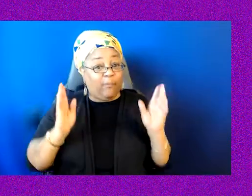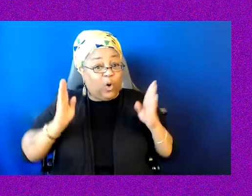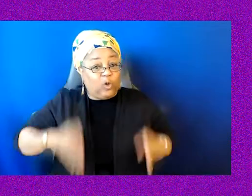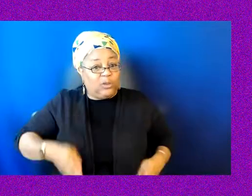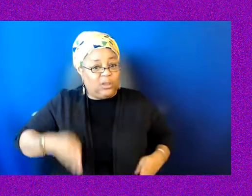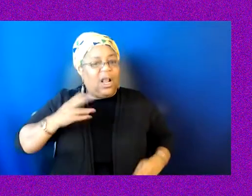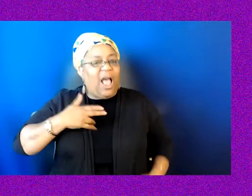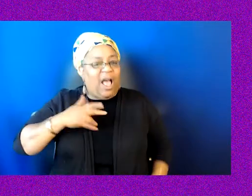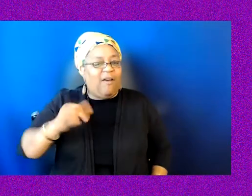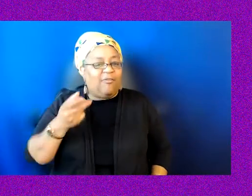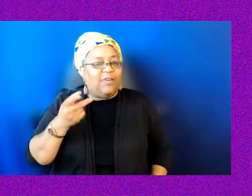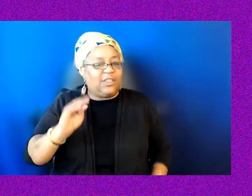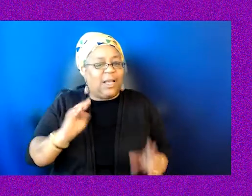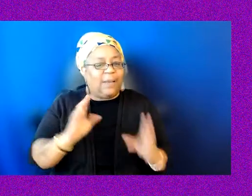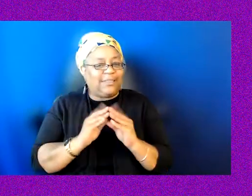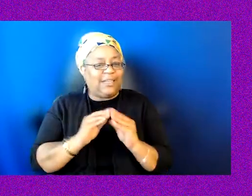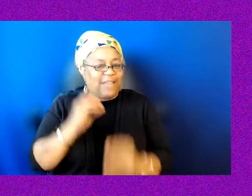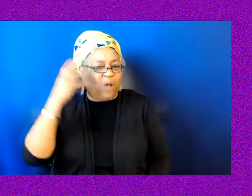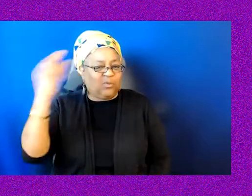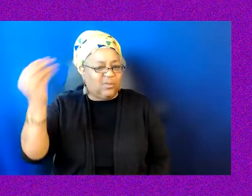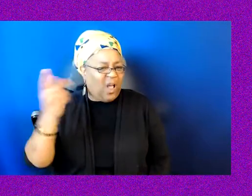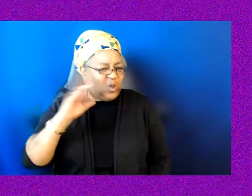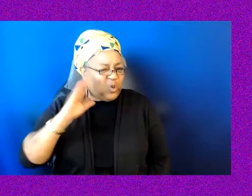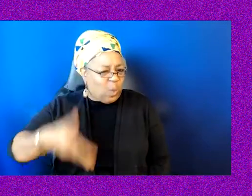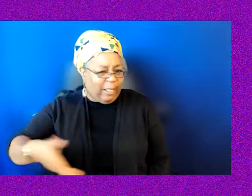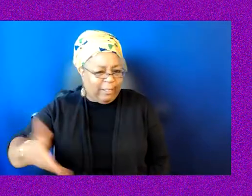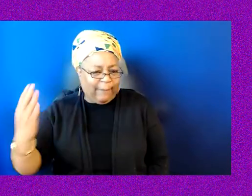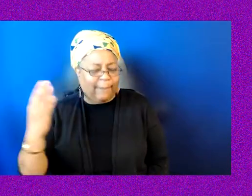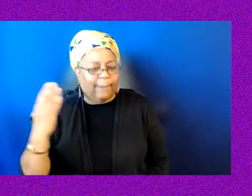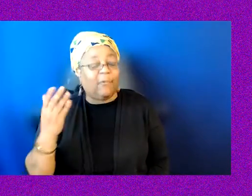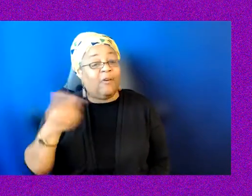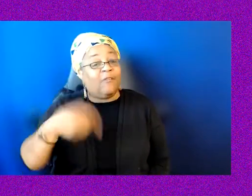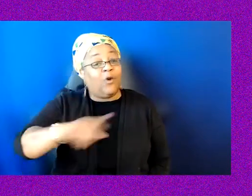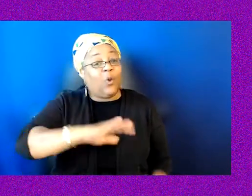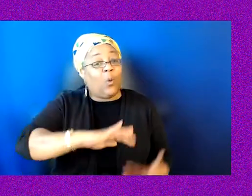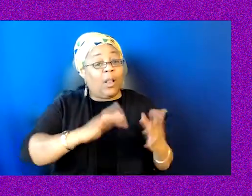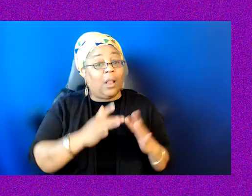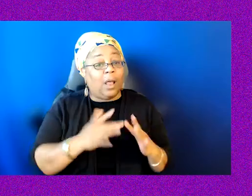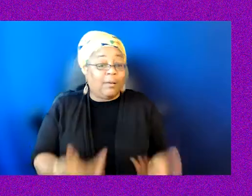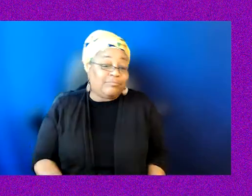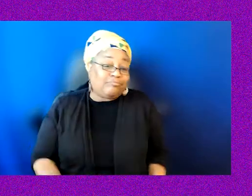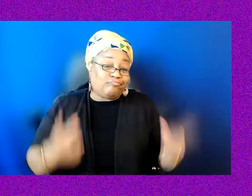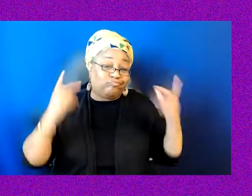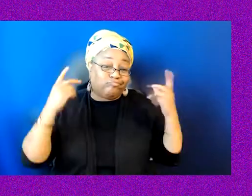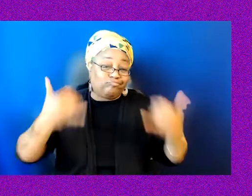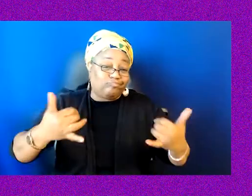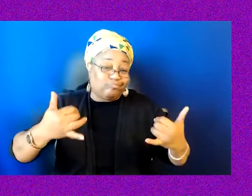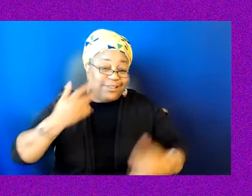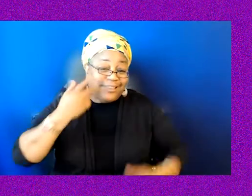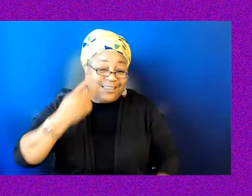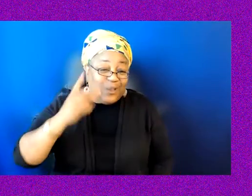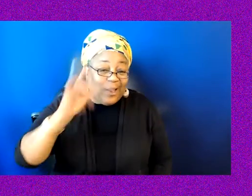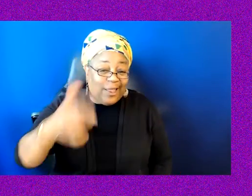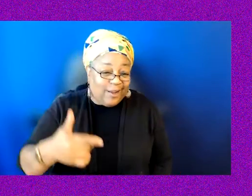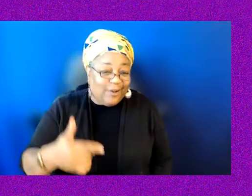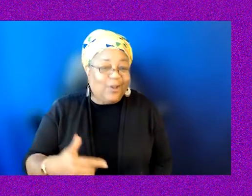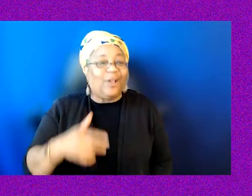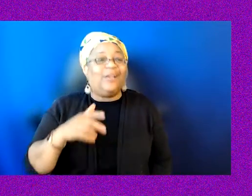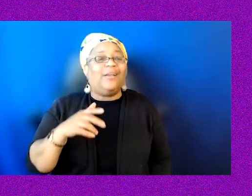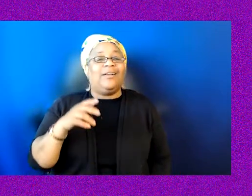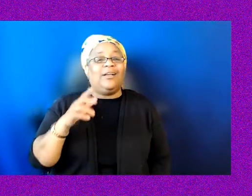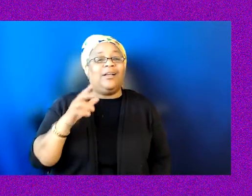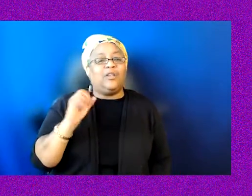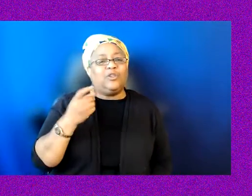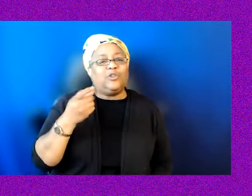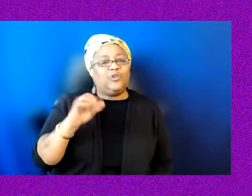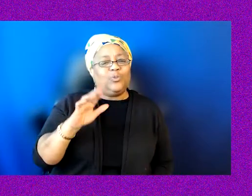sesión de una fiesta allá afuera. Tienen, son bienvenidos para venir en línea. Nos vemos